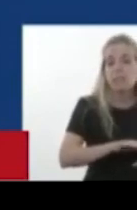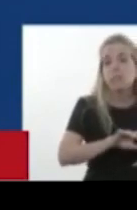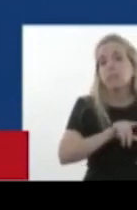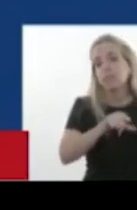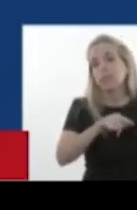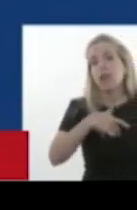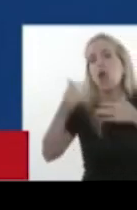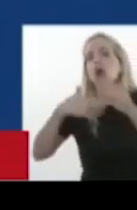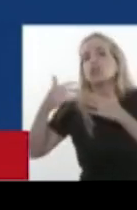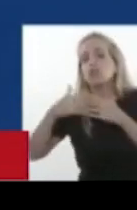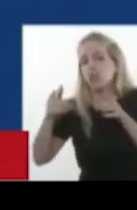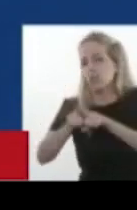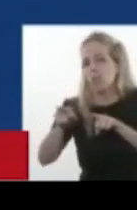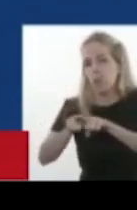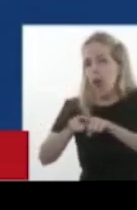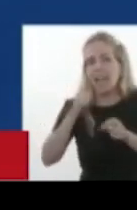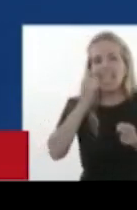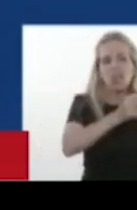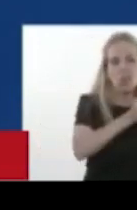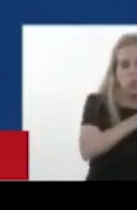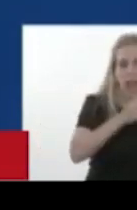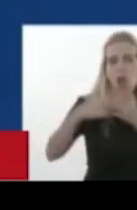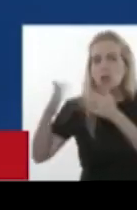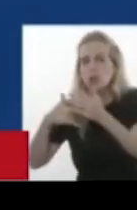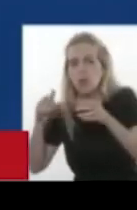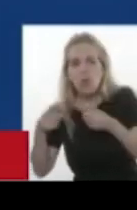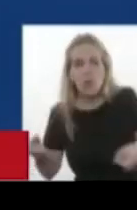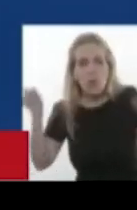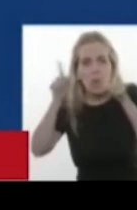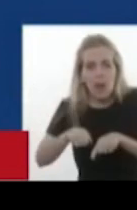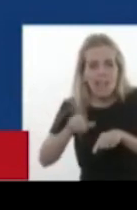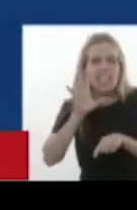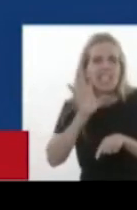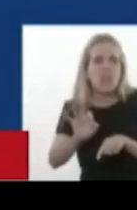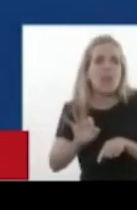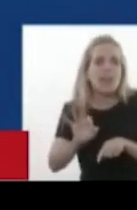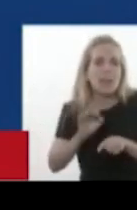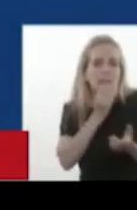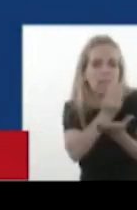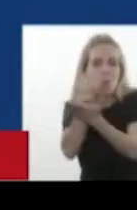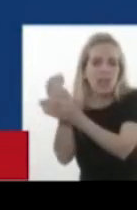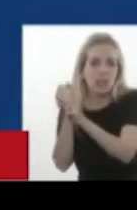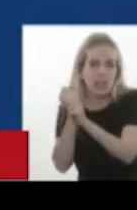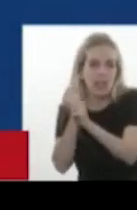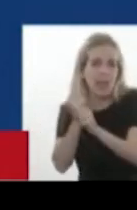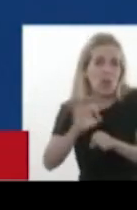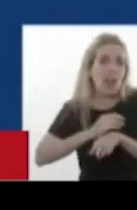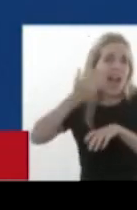en la construcción, donde ya han recuperado 50.000 de los 77.000 trabajos que se